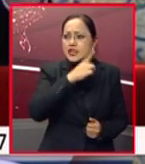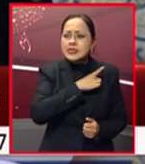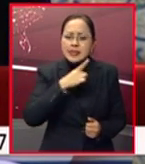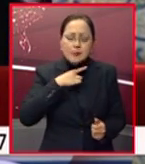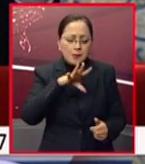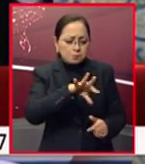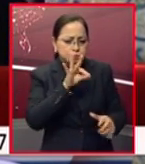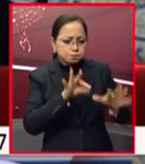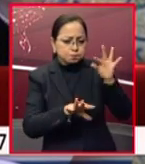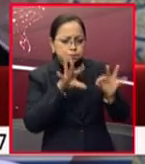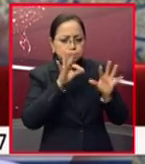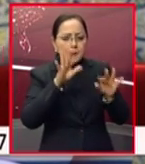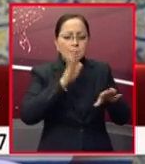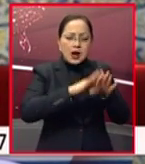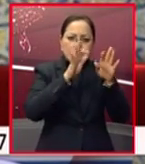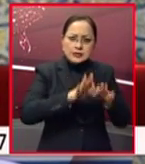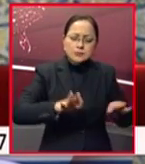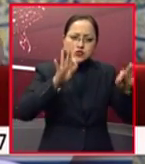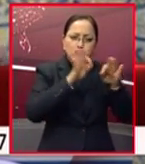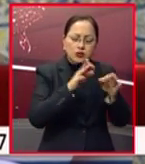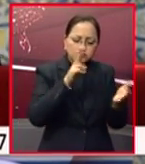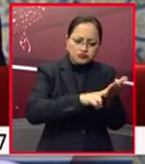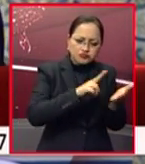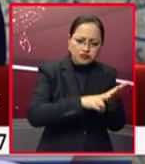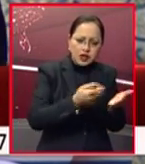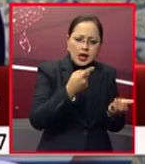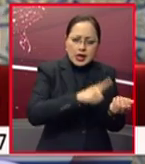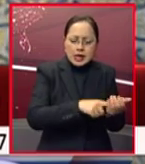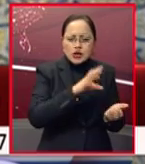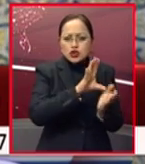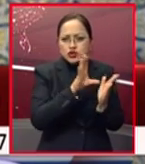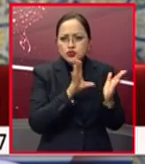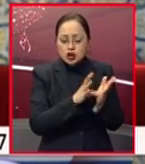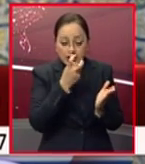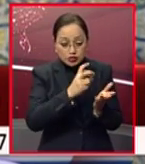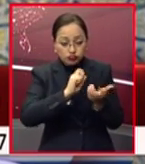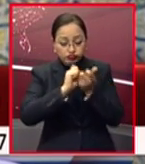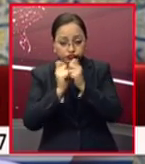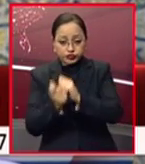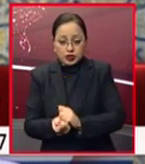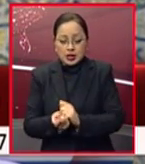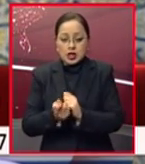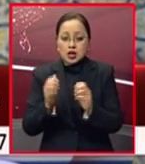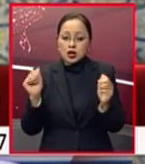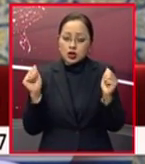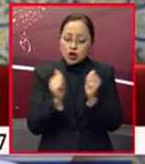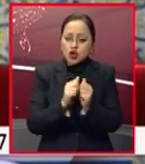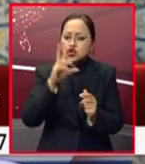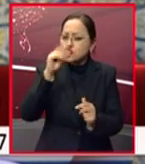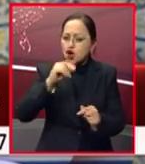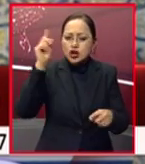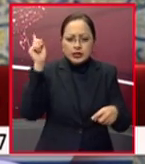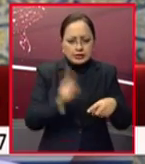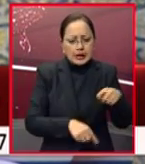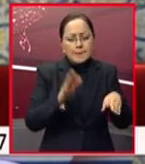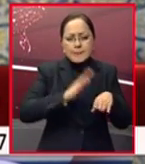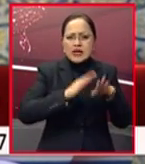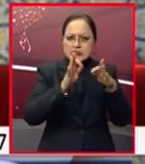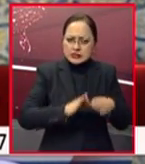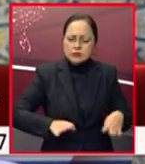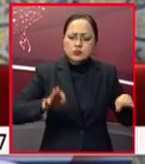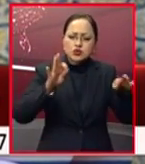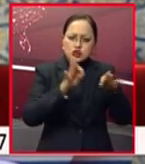los principios y valores de una Constitución y llevarlas a Ley de Desarrollo Constitucional sin trastocar lo